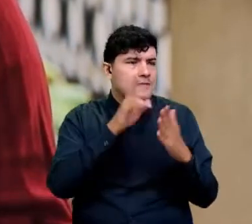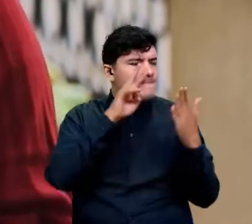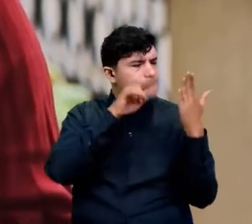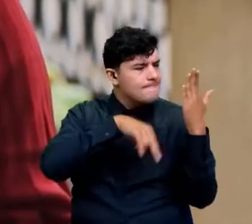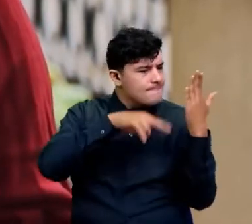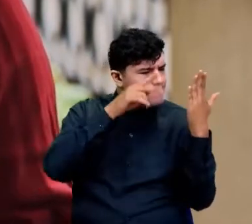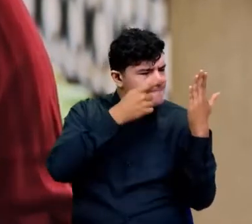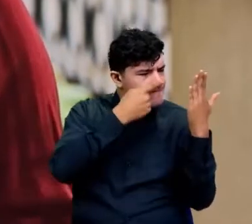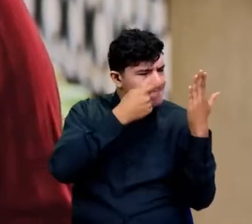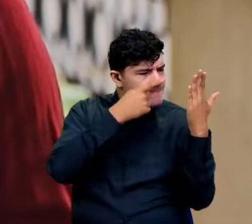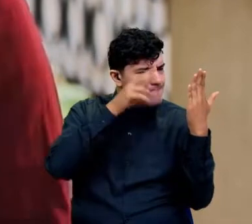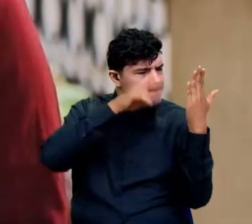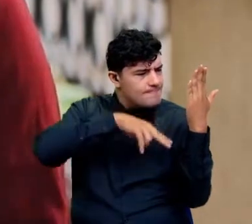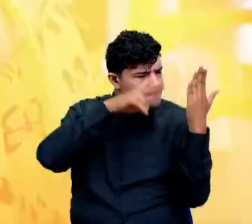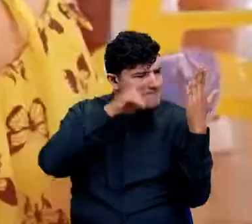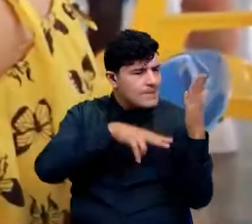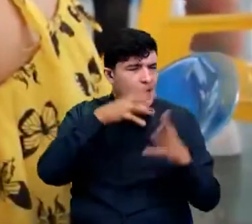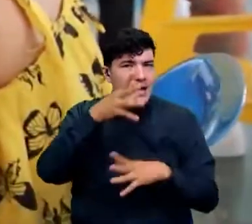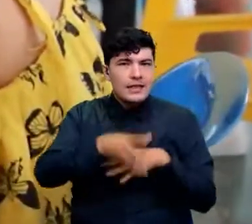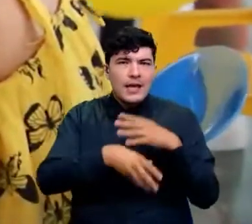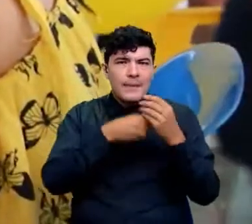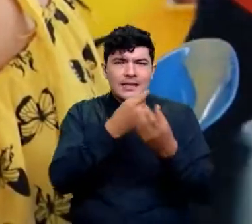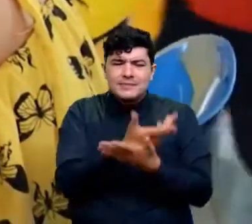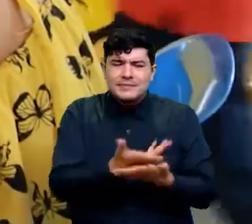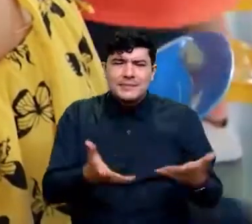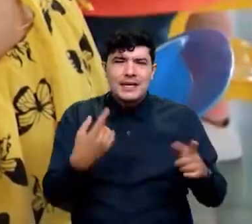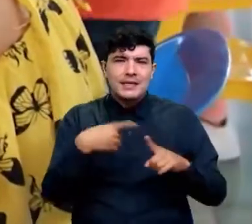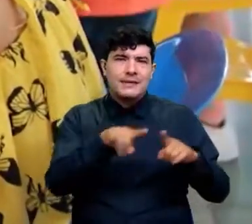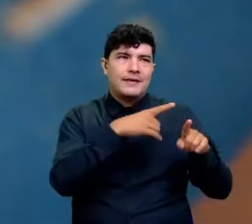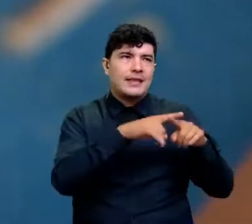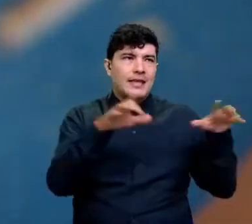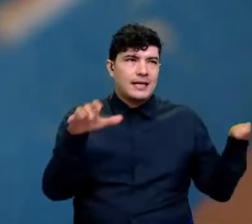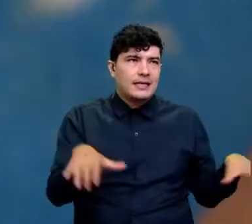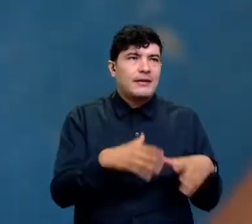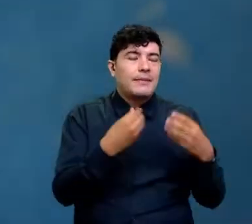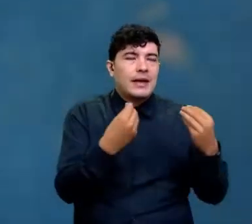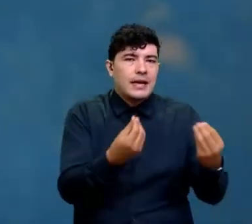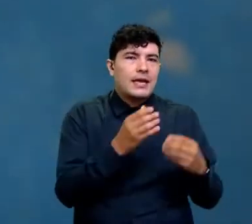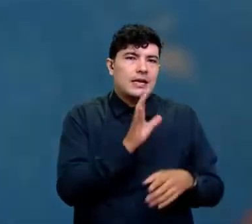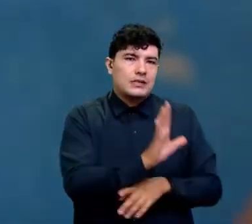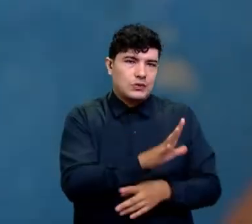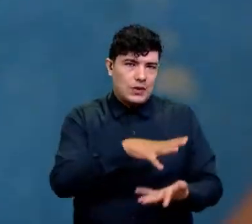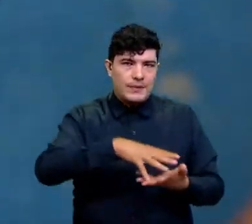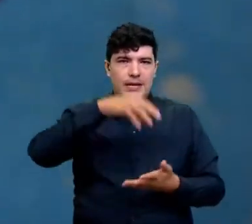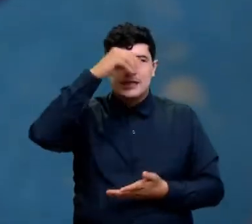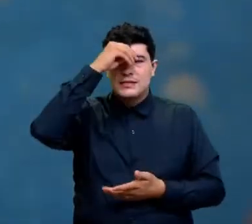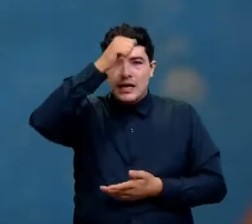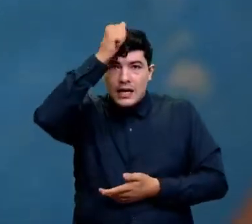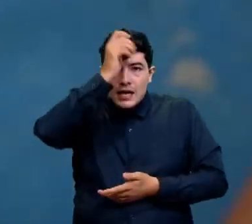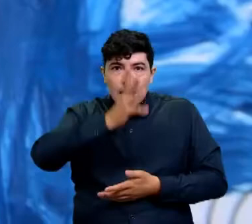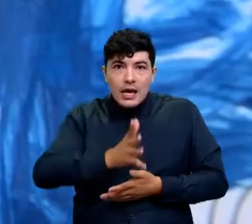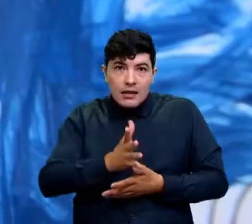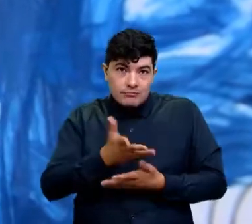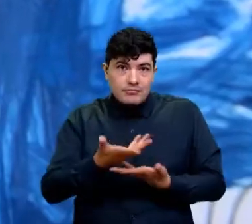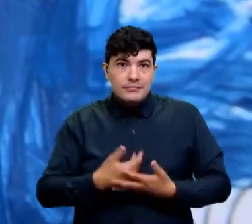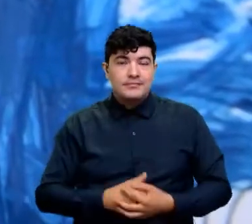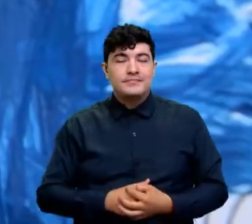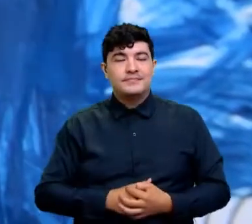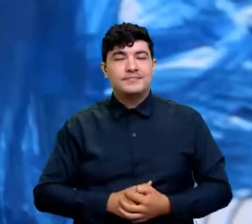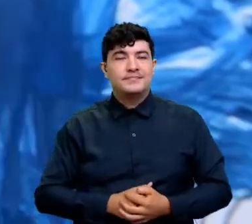de acceder no solo a libros, sino a diferentes actividades para el aprendizaje lúdico recreativo sobre ruedas.